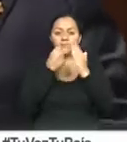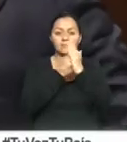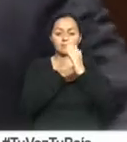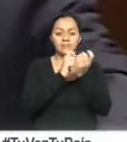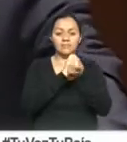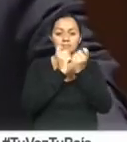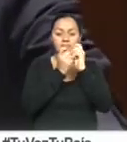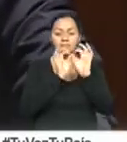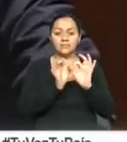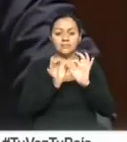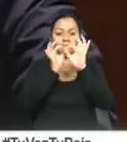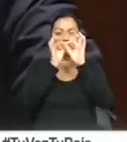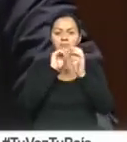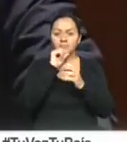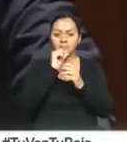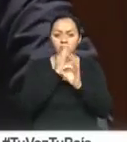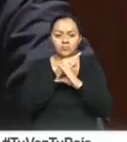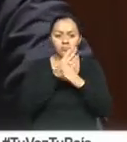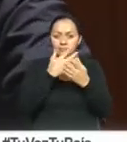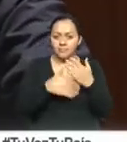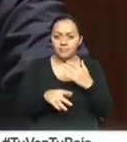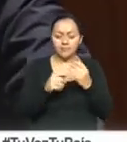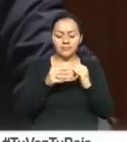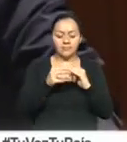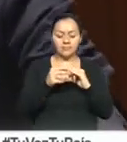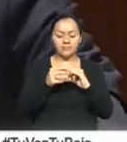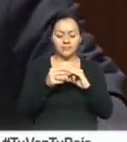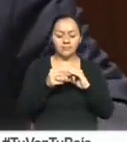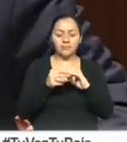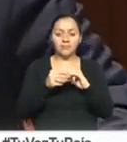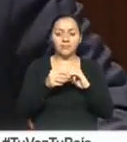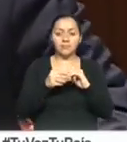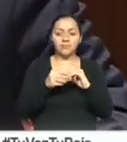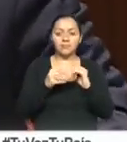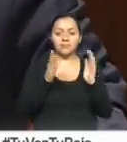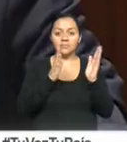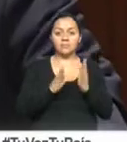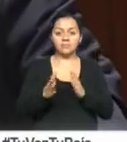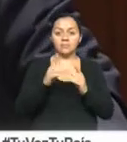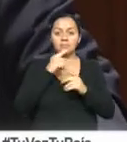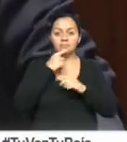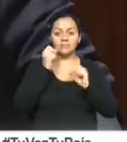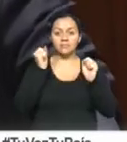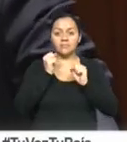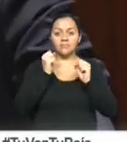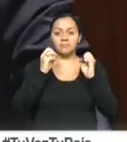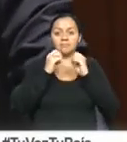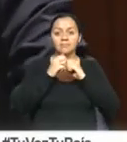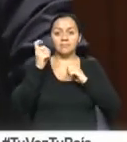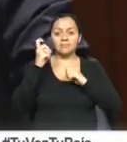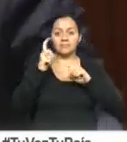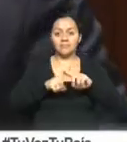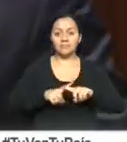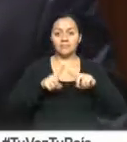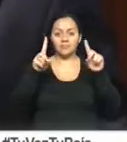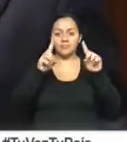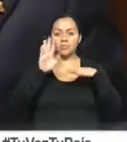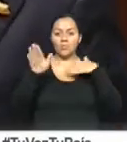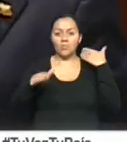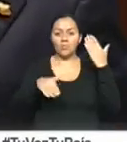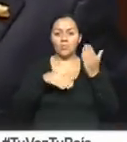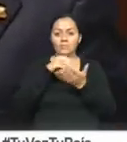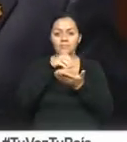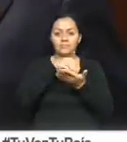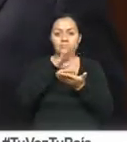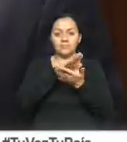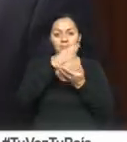de los que estaban en funcionamiento, un sistema de enfriamiento distinto que era necesario, todo esto determinado